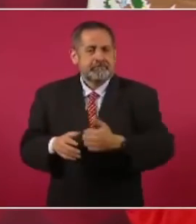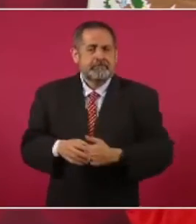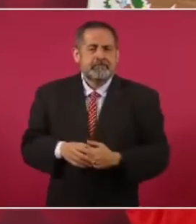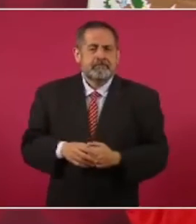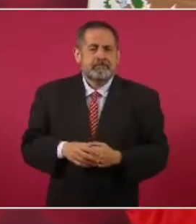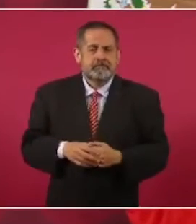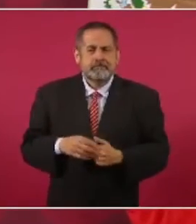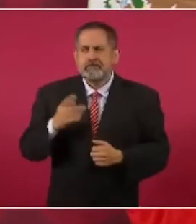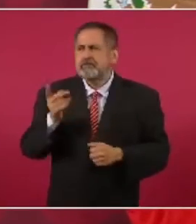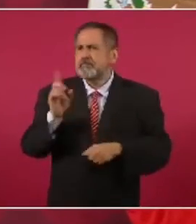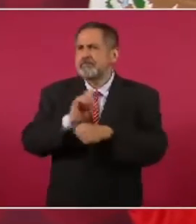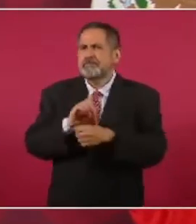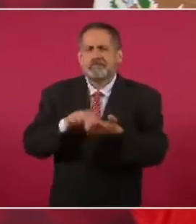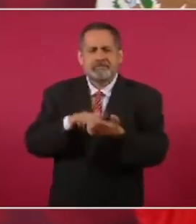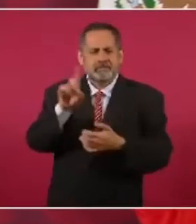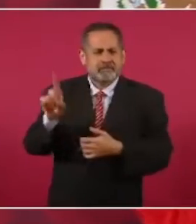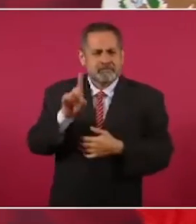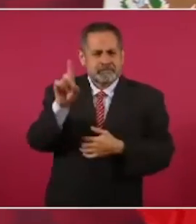a un domingo